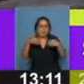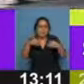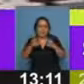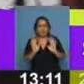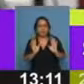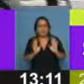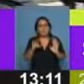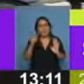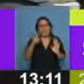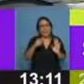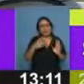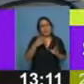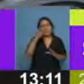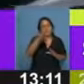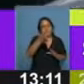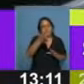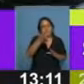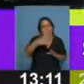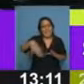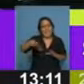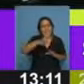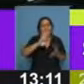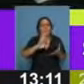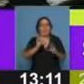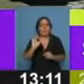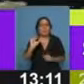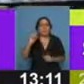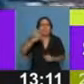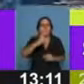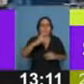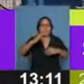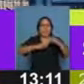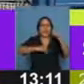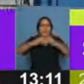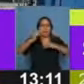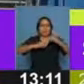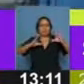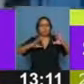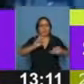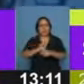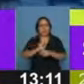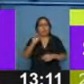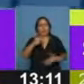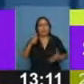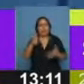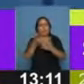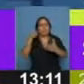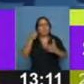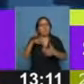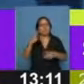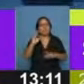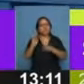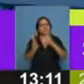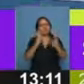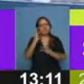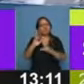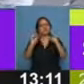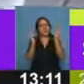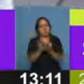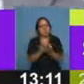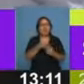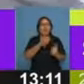eso van al relleno sanitario de chanchillos y así tienen como una triple capa de protección para que no termine impactando el ambiente, el suelo, el agua, el aire,